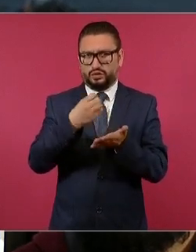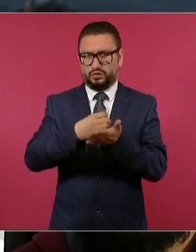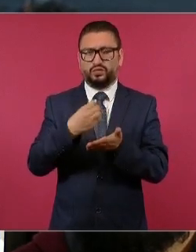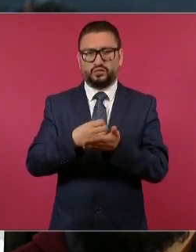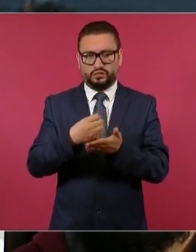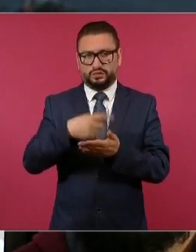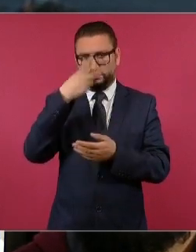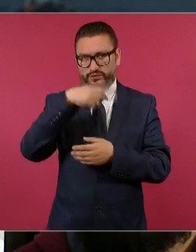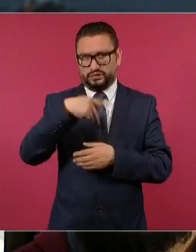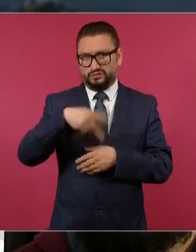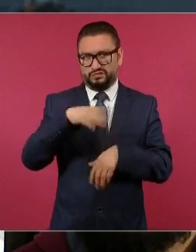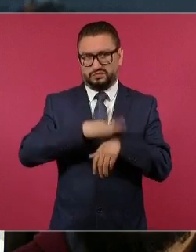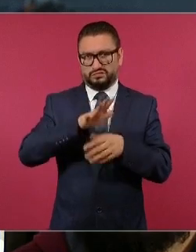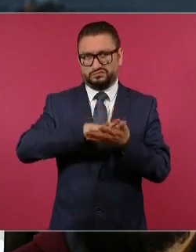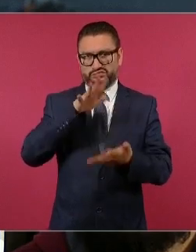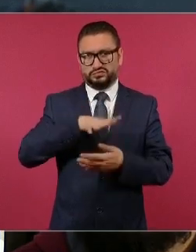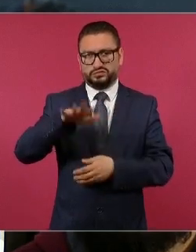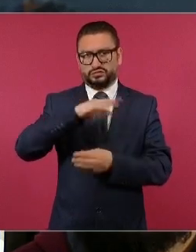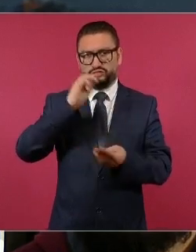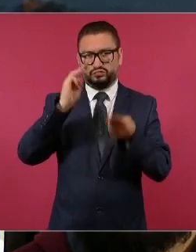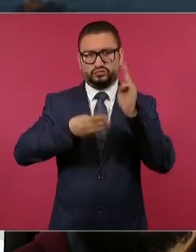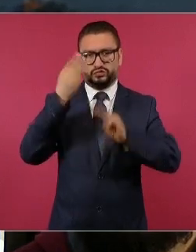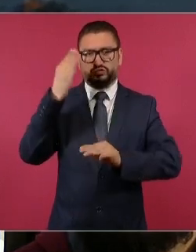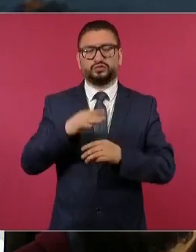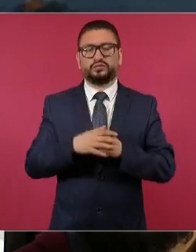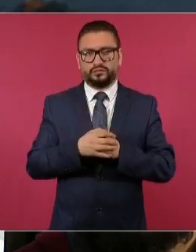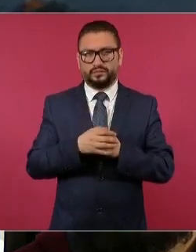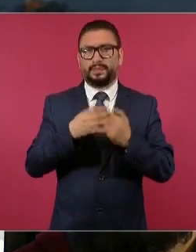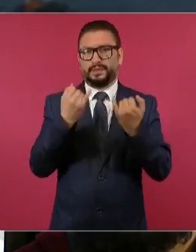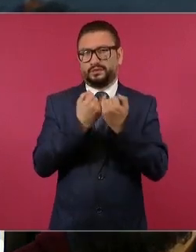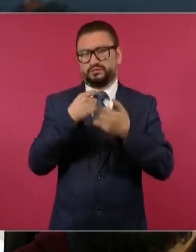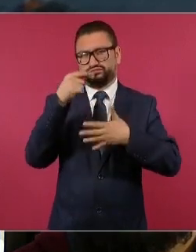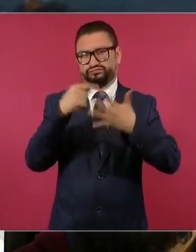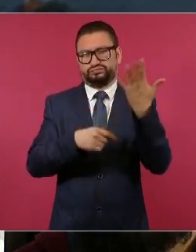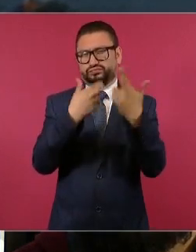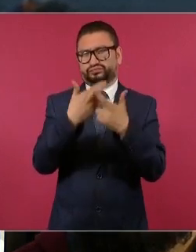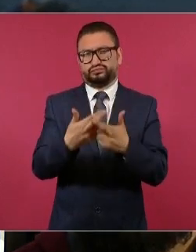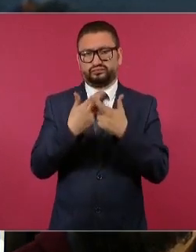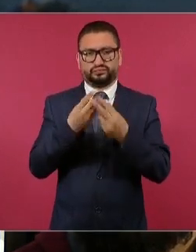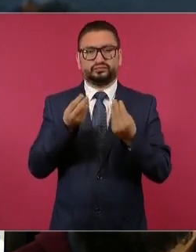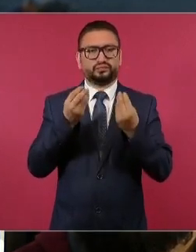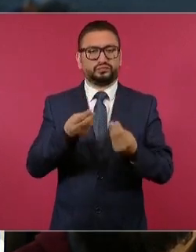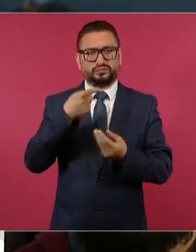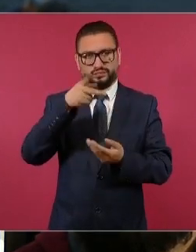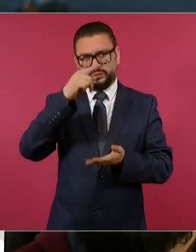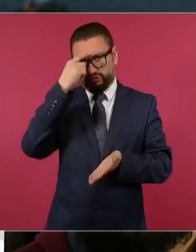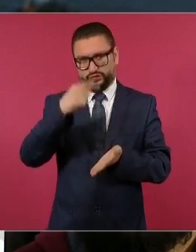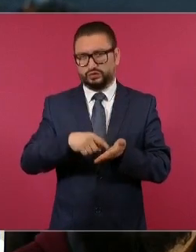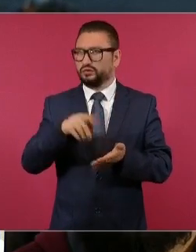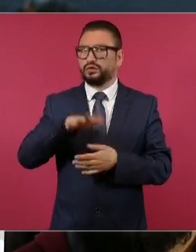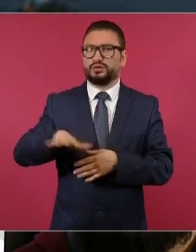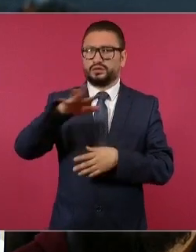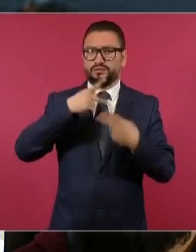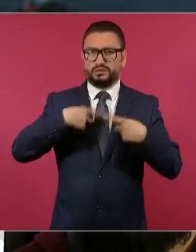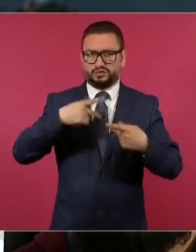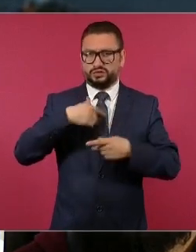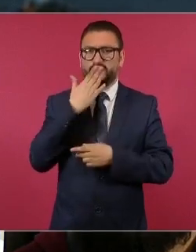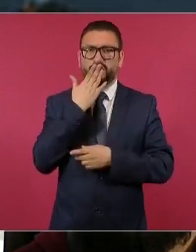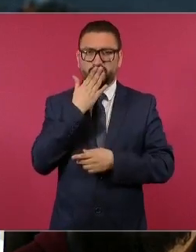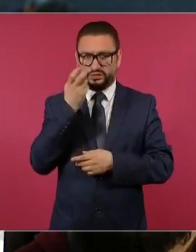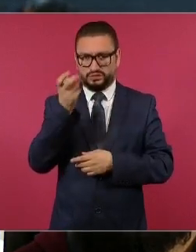México, uno de los mayores productores de oro del mundo y tenemos muchas otras riquezas, ¿no? Pero yo creo que la gente de Sonora